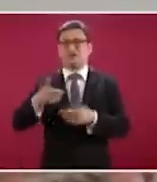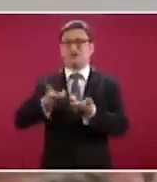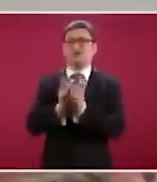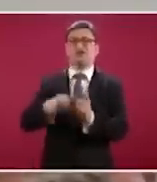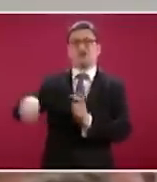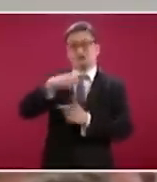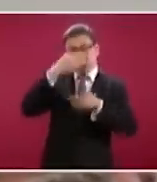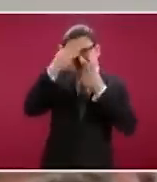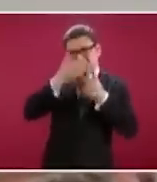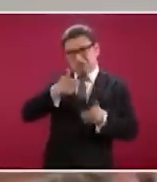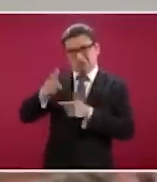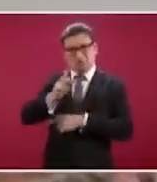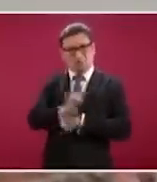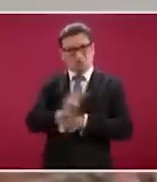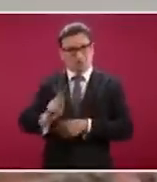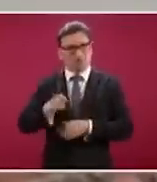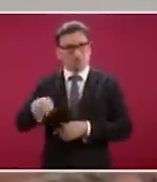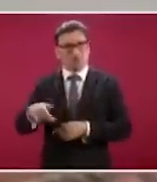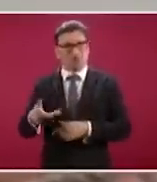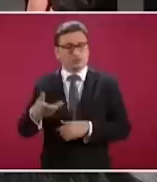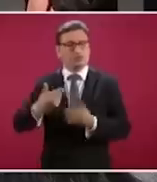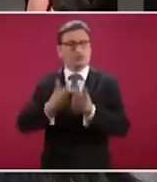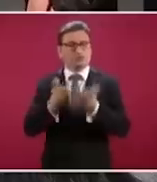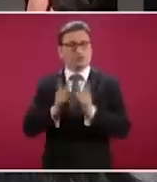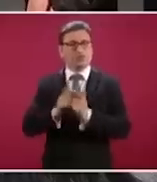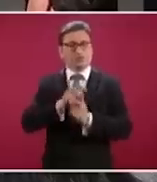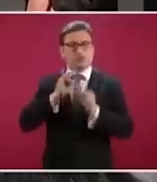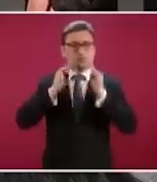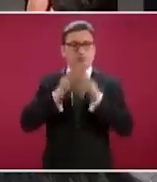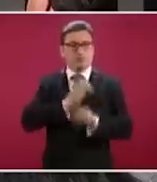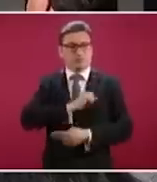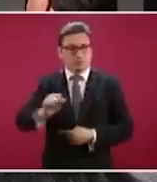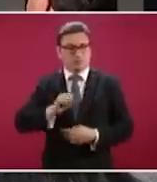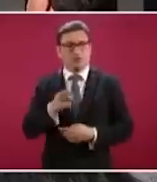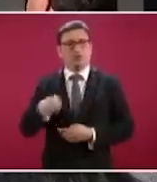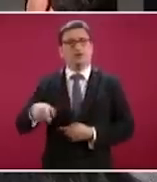como terroristas a los delincuentes o a los grupos delincuenciales,